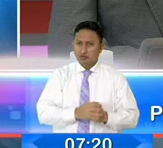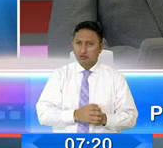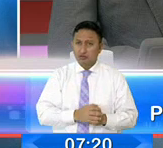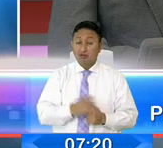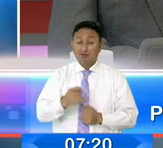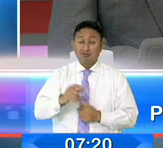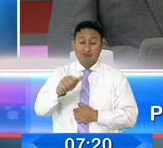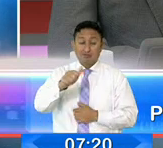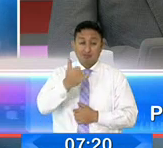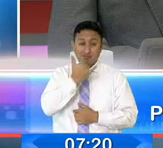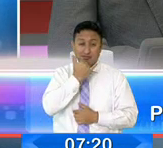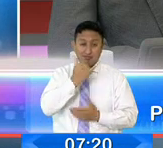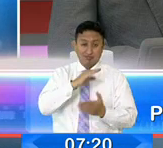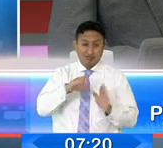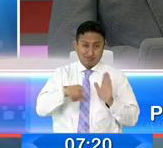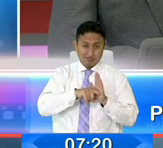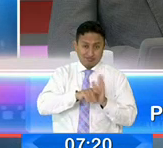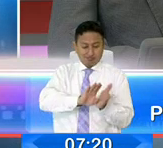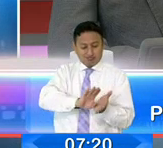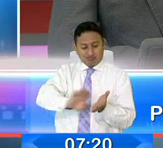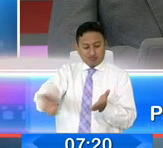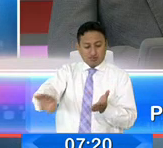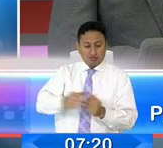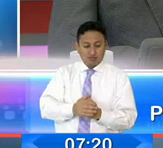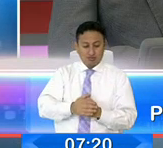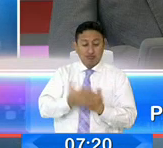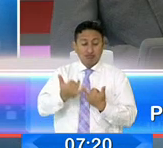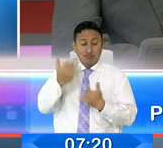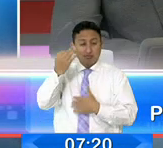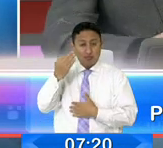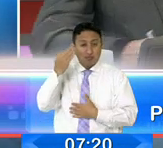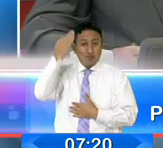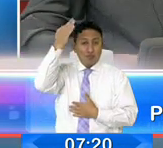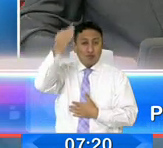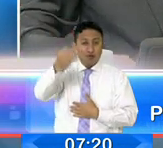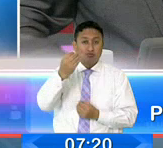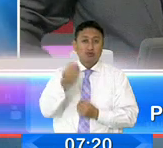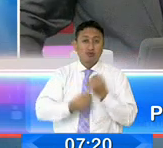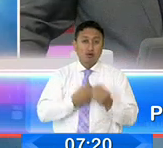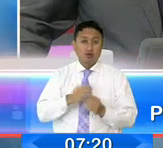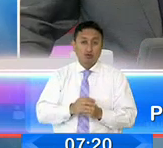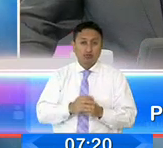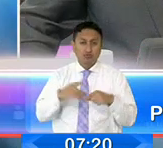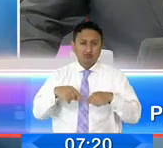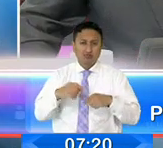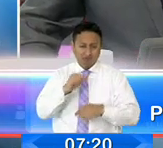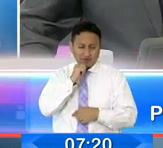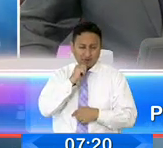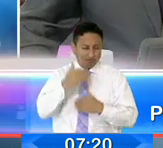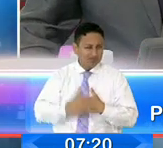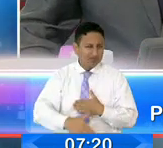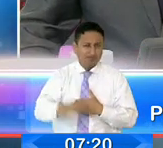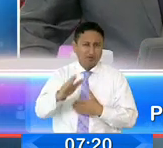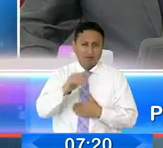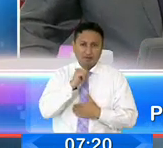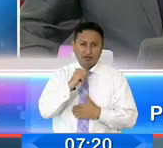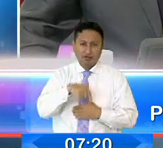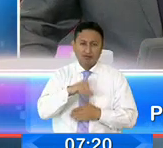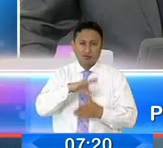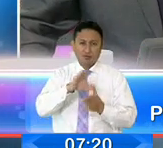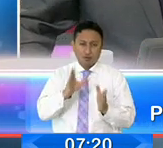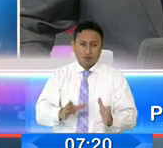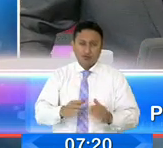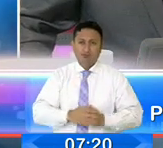rechazar lo malo también y sobre todo proyectarnos mucha esperanza, porque estamos convencidos que todavía tenemos muchas cosas que ofrecer a los